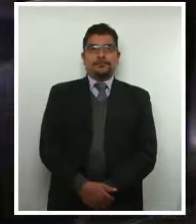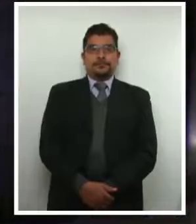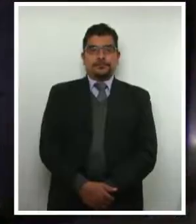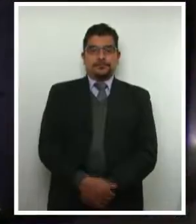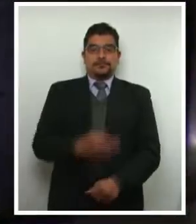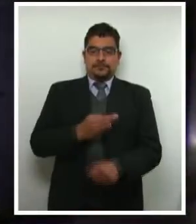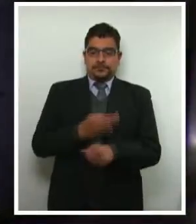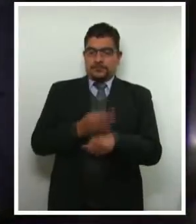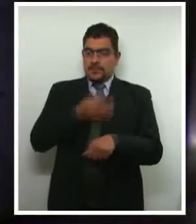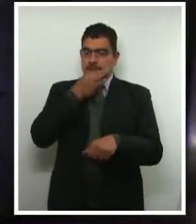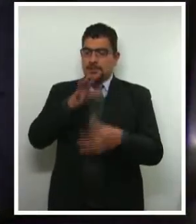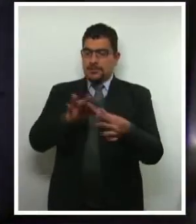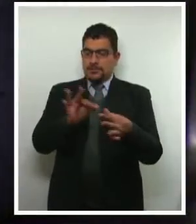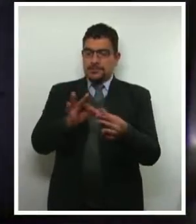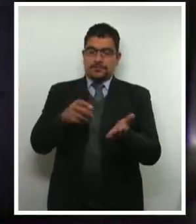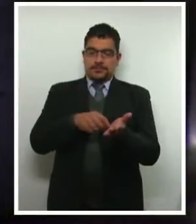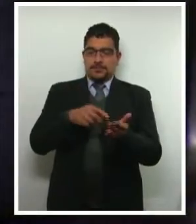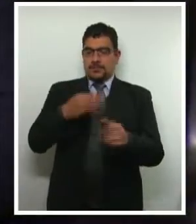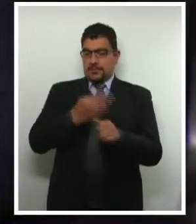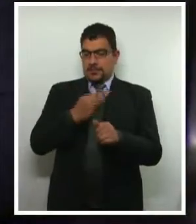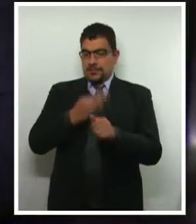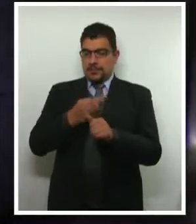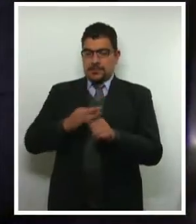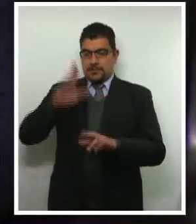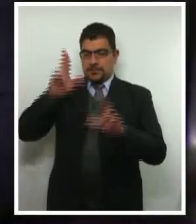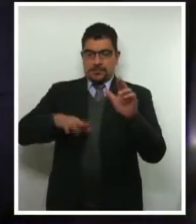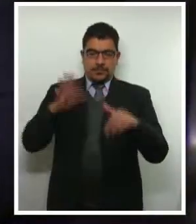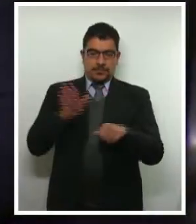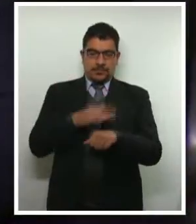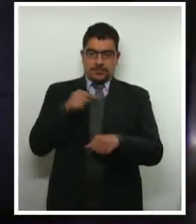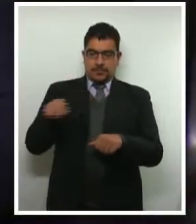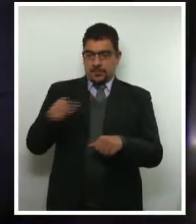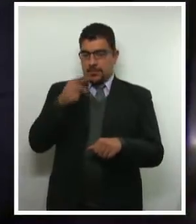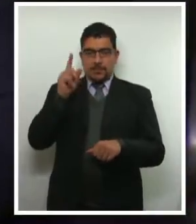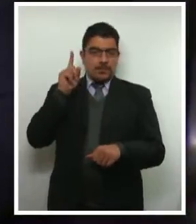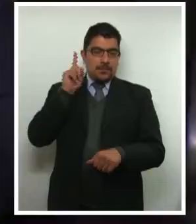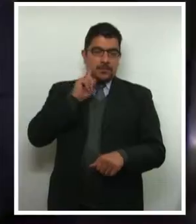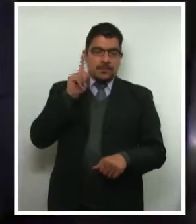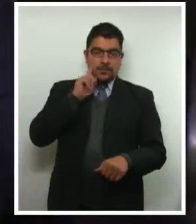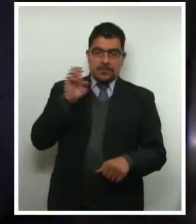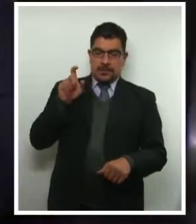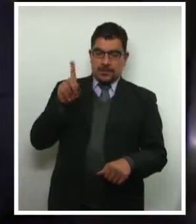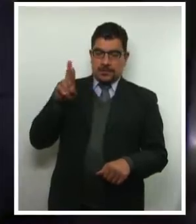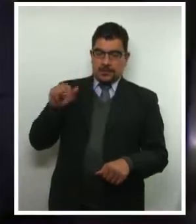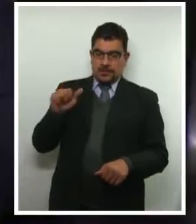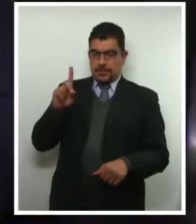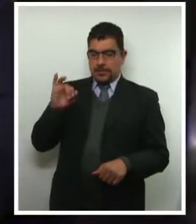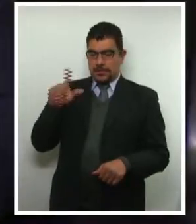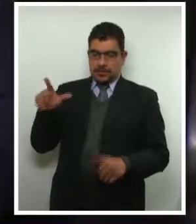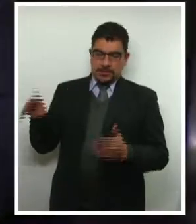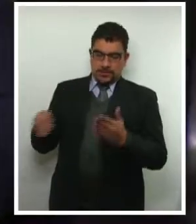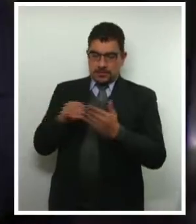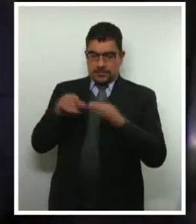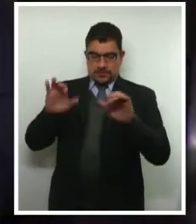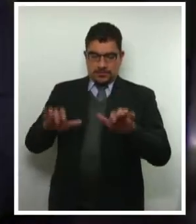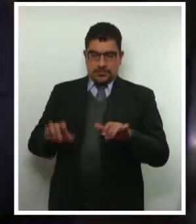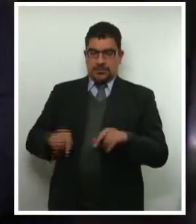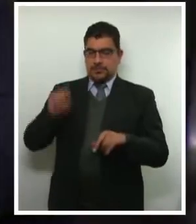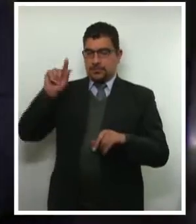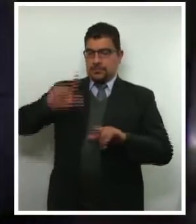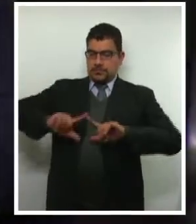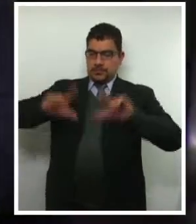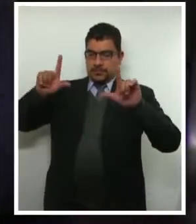Debo hacer una rectificación de la votación porque el voto de la diputada Elvira Daniel sí se registró en el